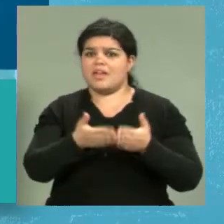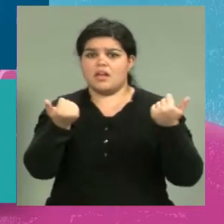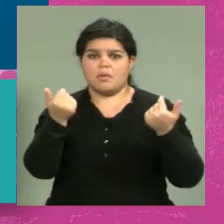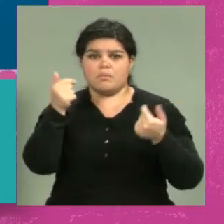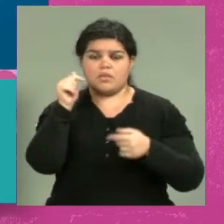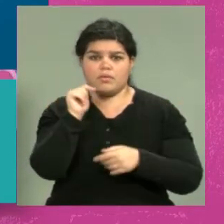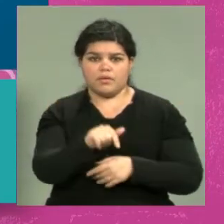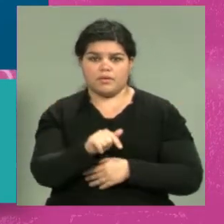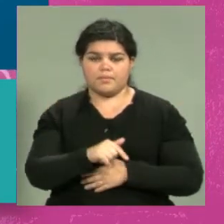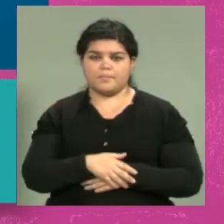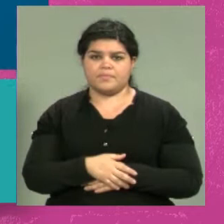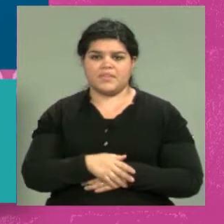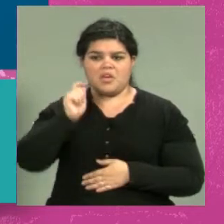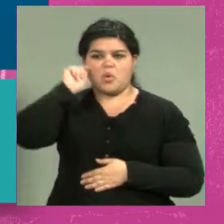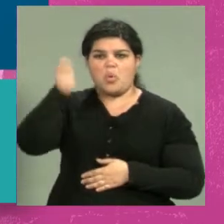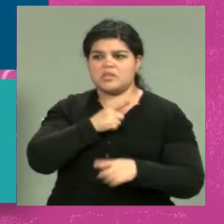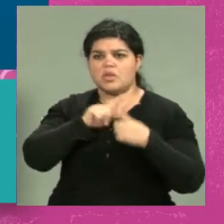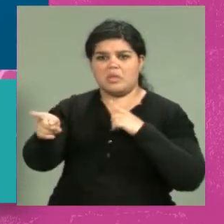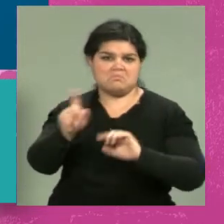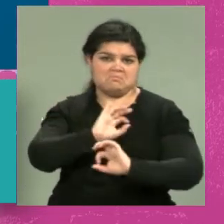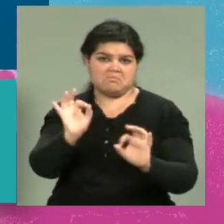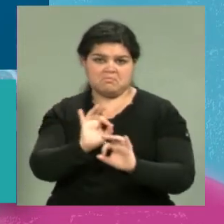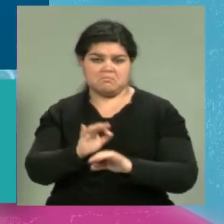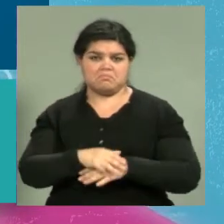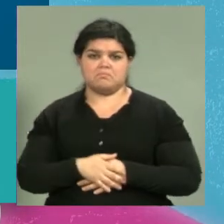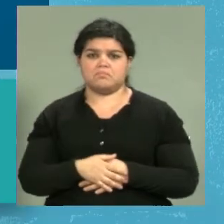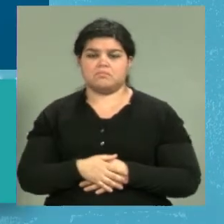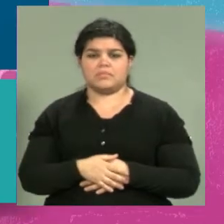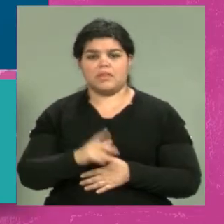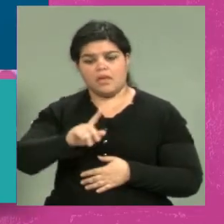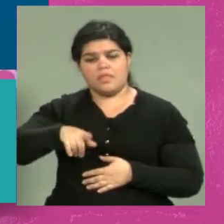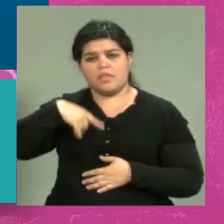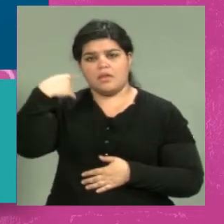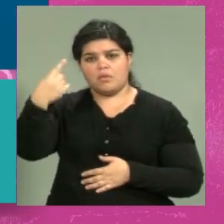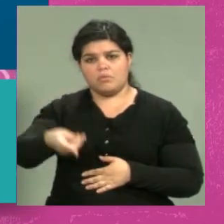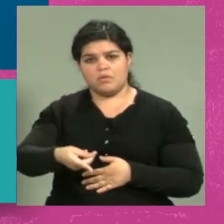sin acciones judiciales. Ahora, cuando ya la situación